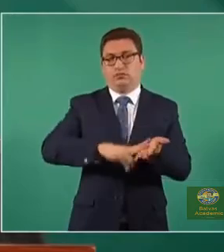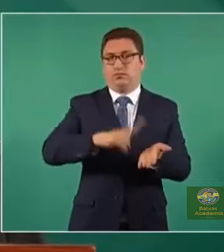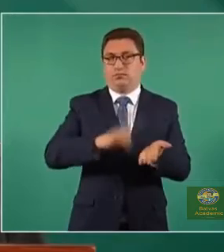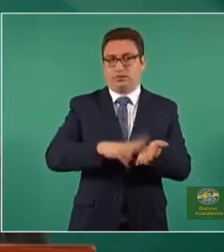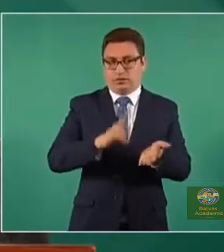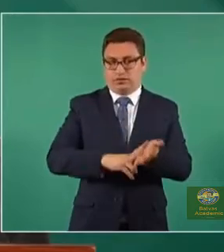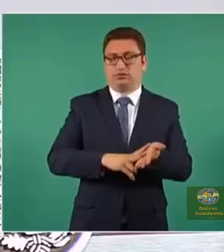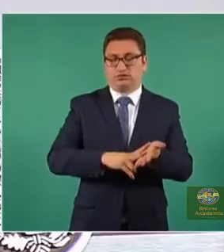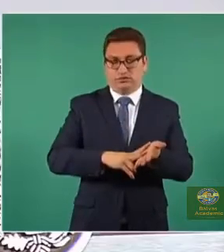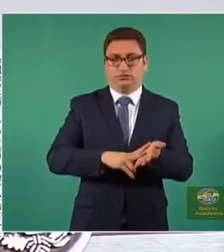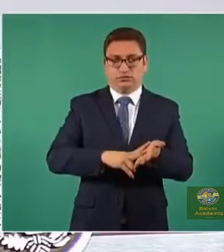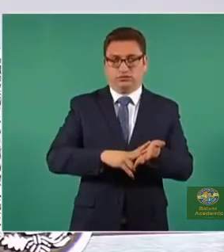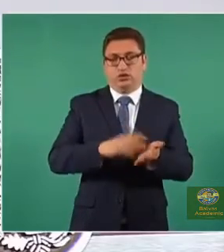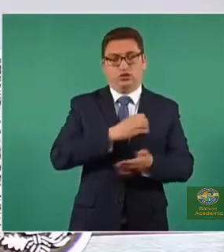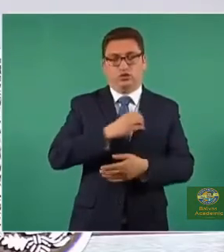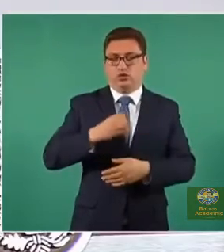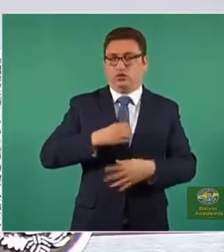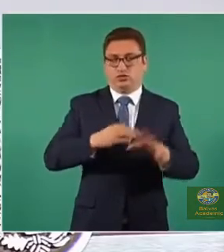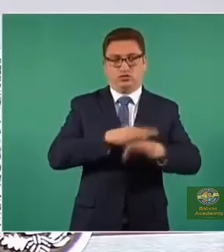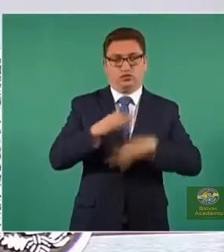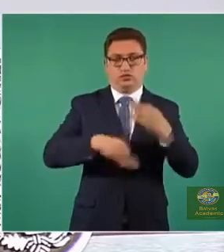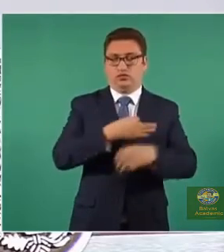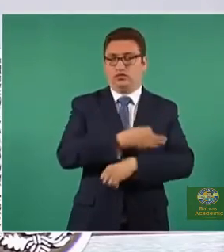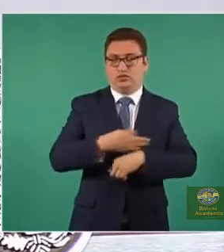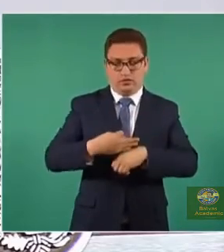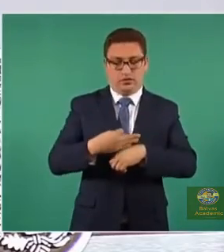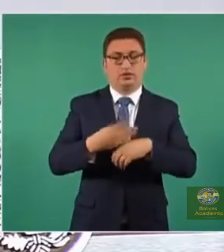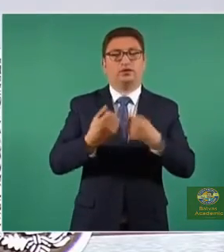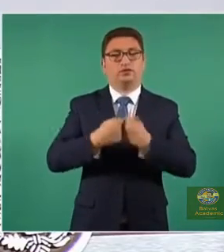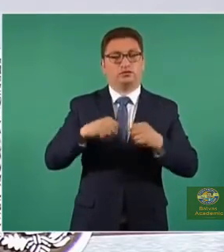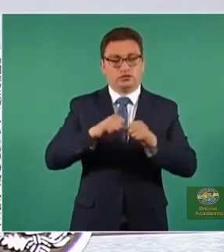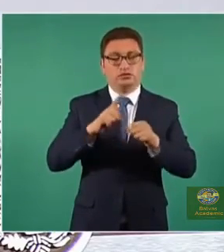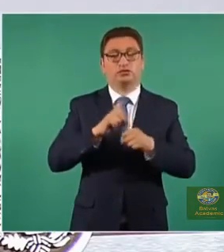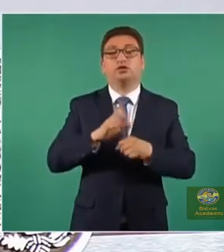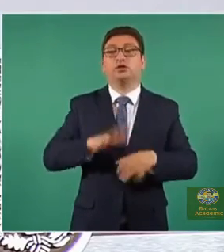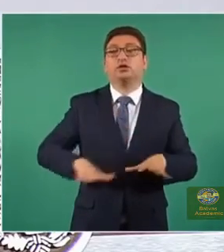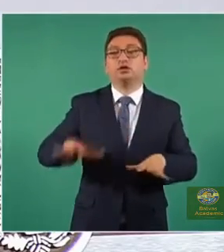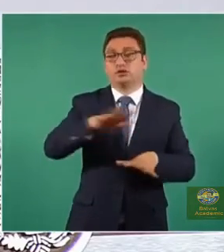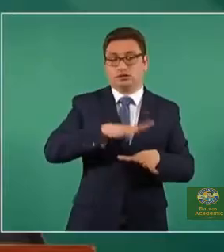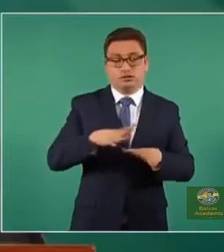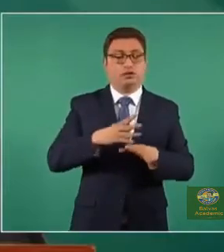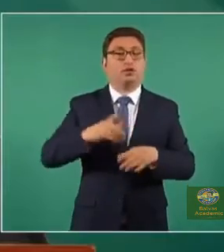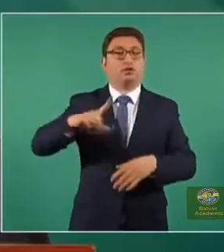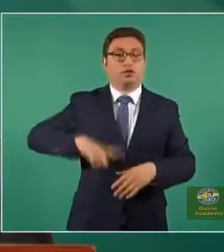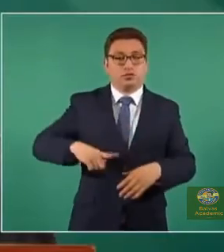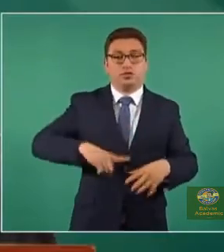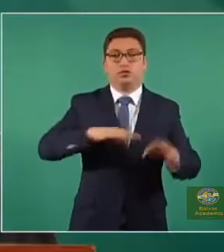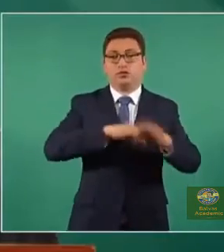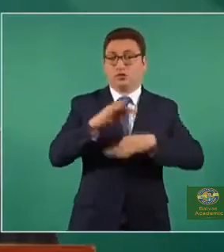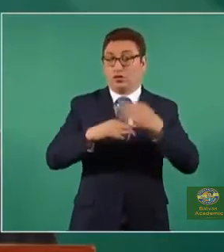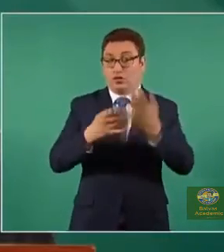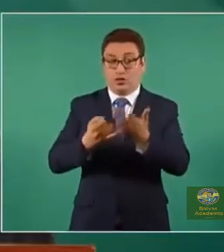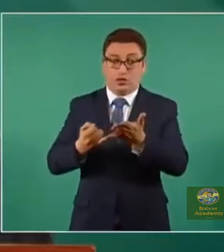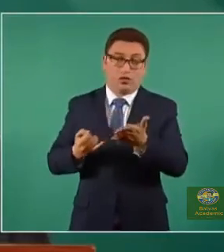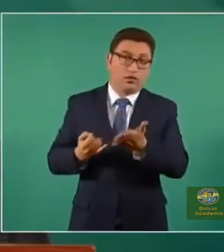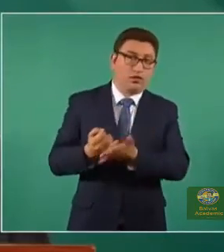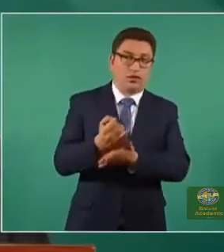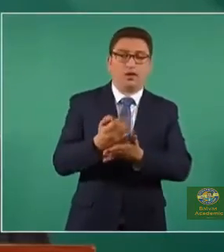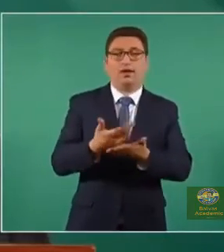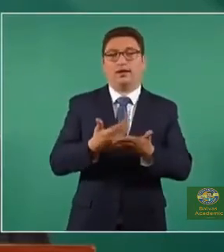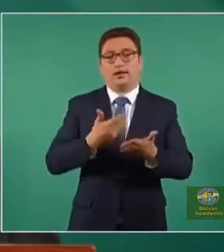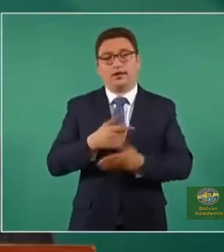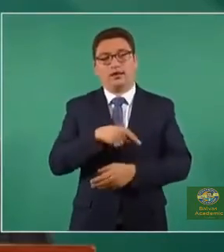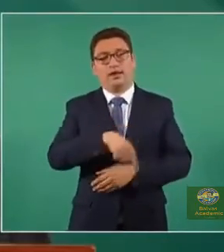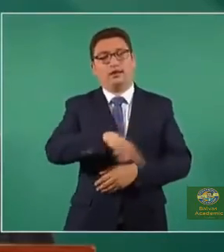es una obligación de las familias, de la sociedad y del Estado frente a cualquier decisión que los